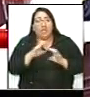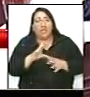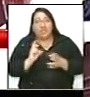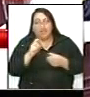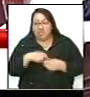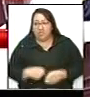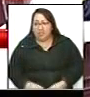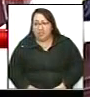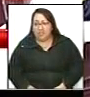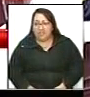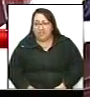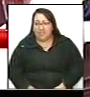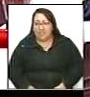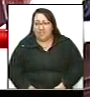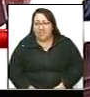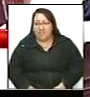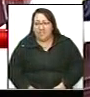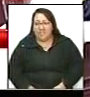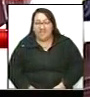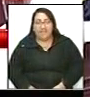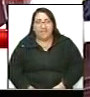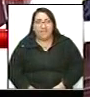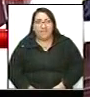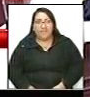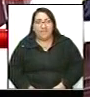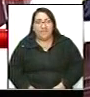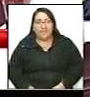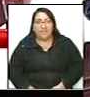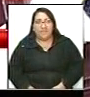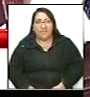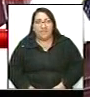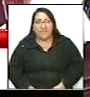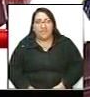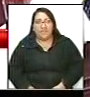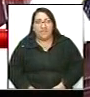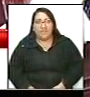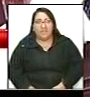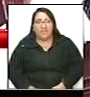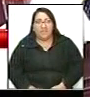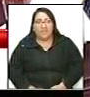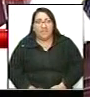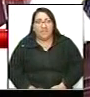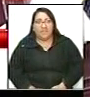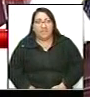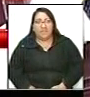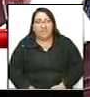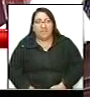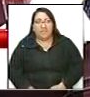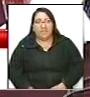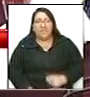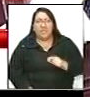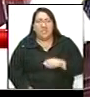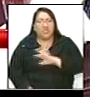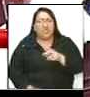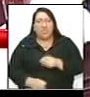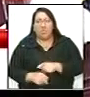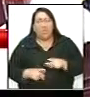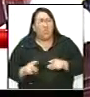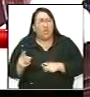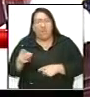postular, ¿no? Porque parece que tienen un plazo para que se pueda detectar o no, pero más bien debería estar en todos lados,